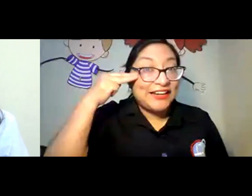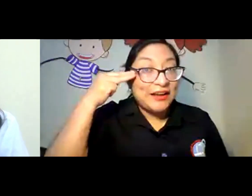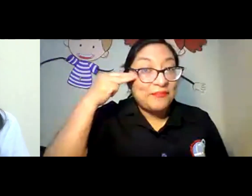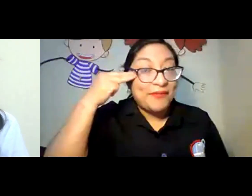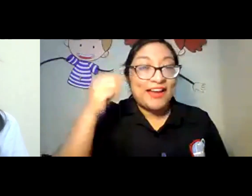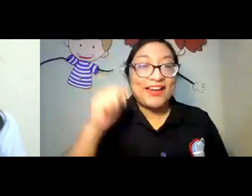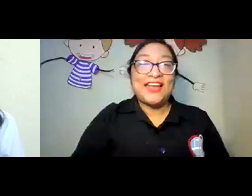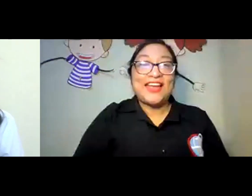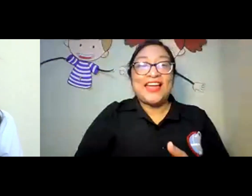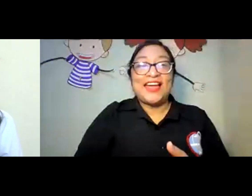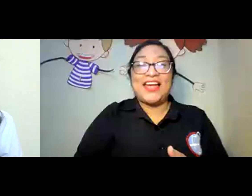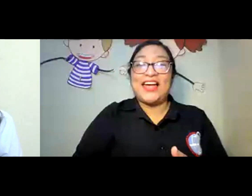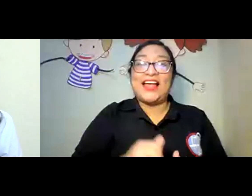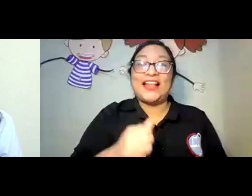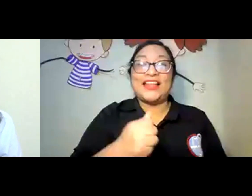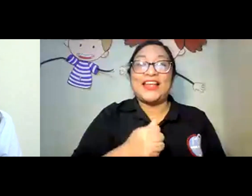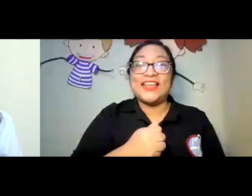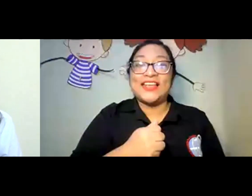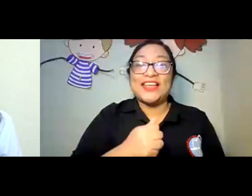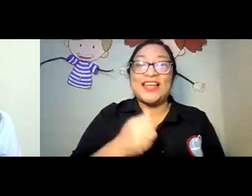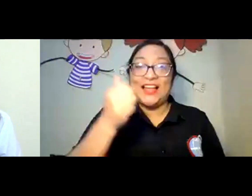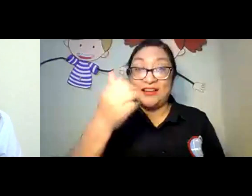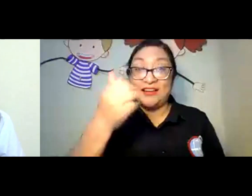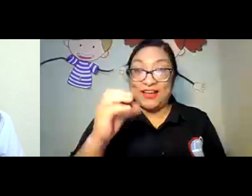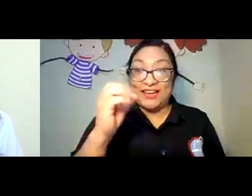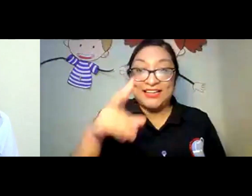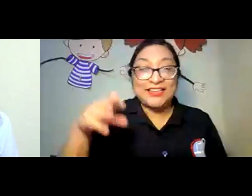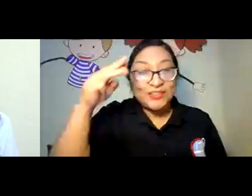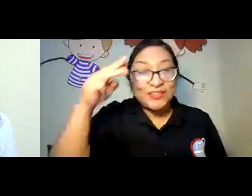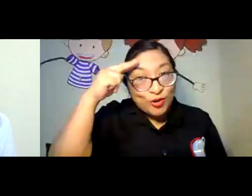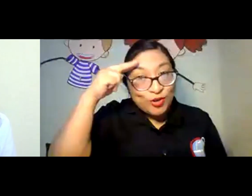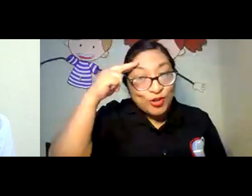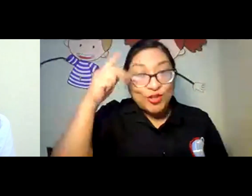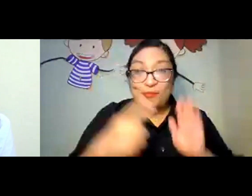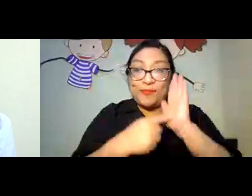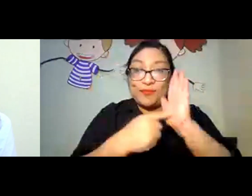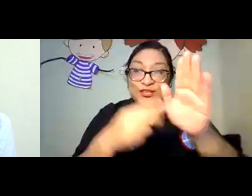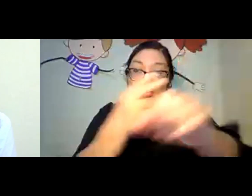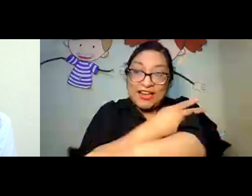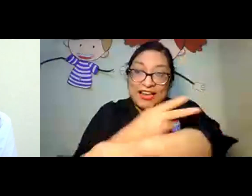el tiempo abordado en la presentación de su historia de vida.